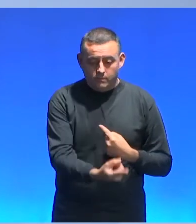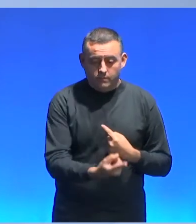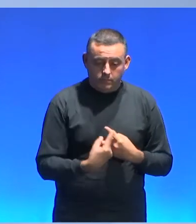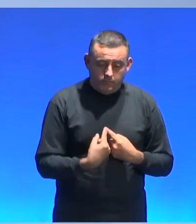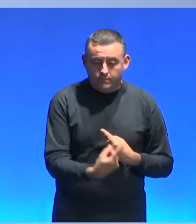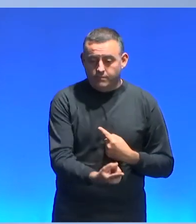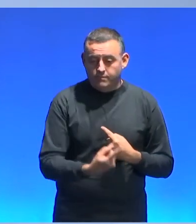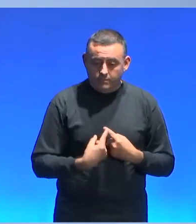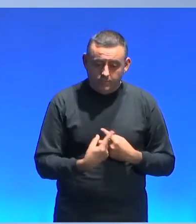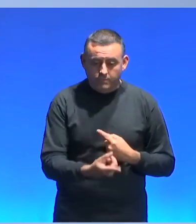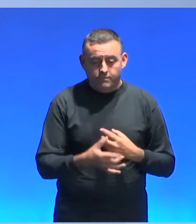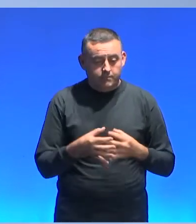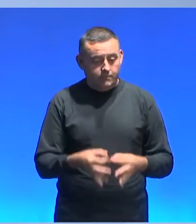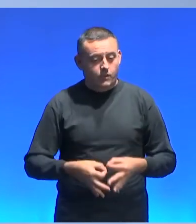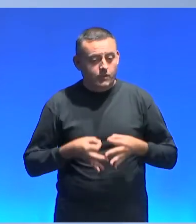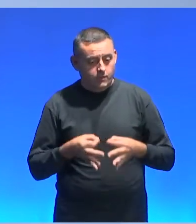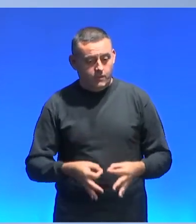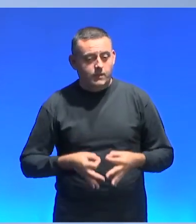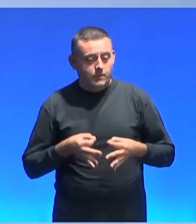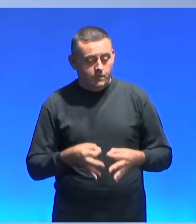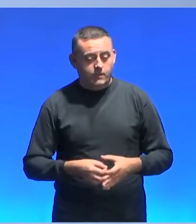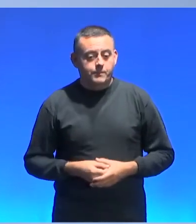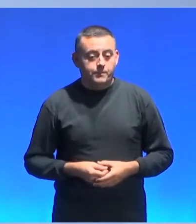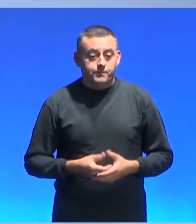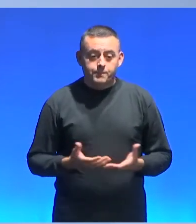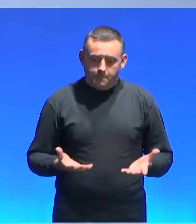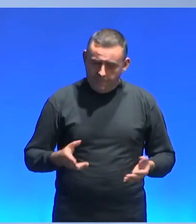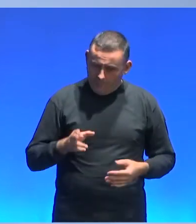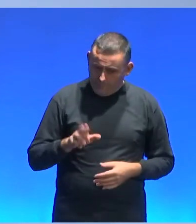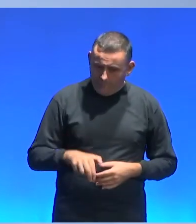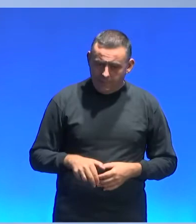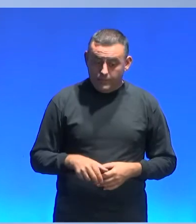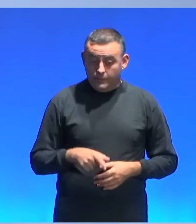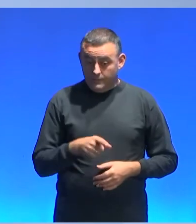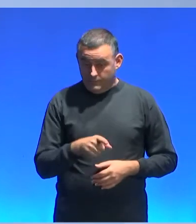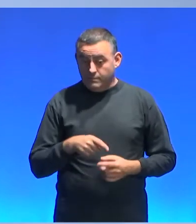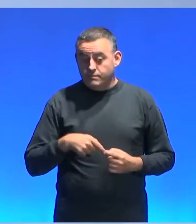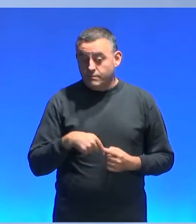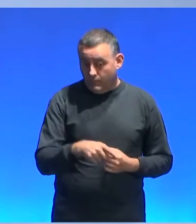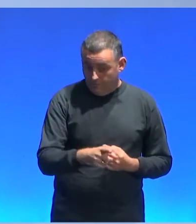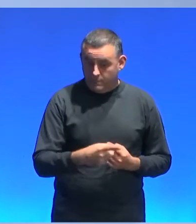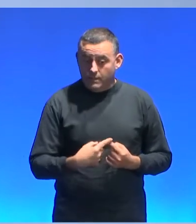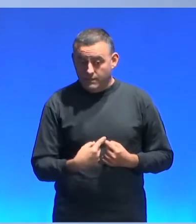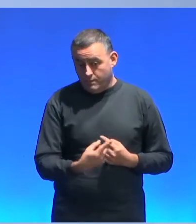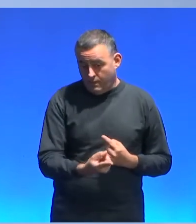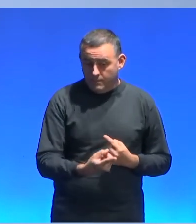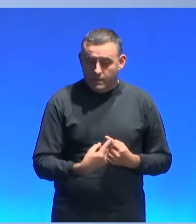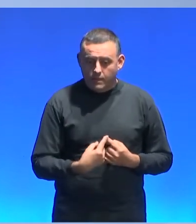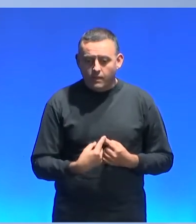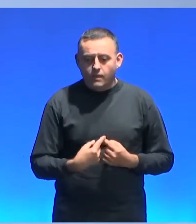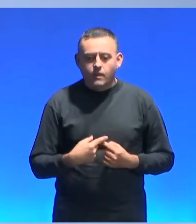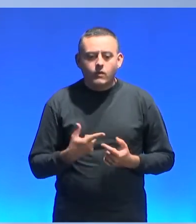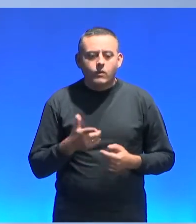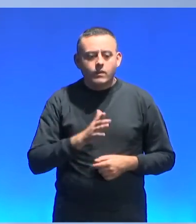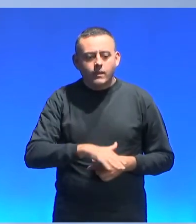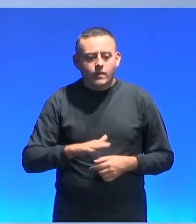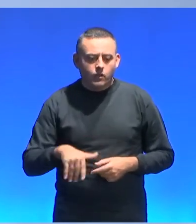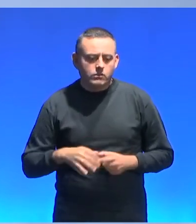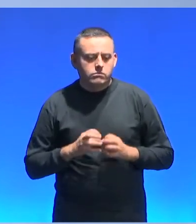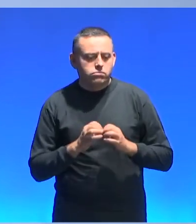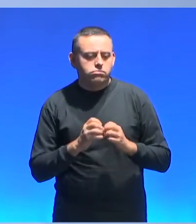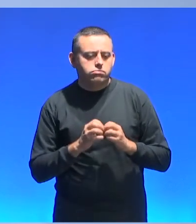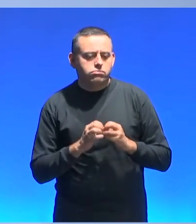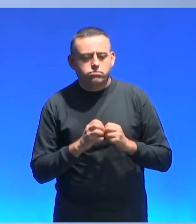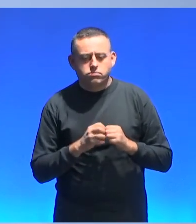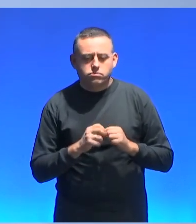a lo largo del cual se crea una masa crítica, porque muchos niños van en el mismo lugar, por lo cual podemos